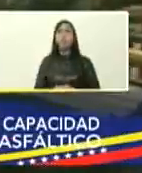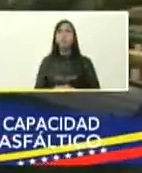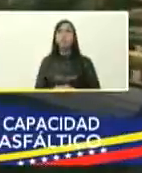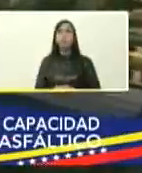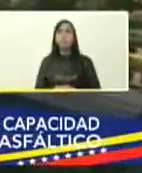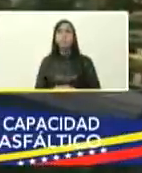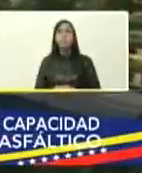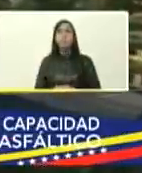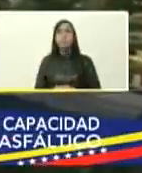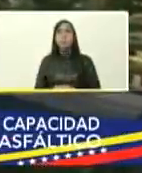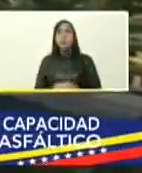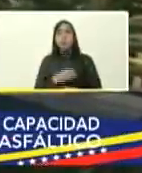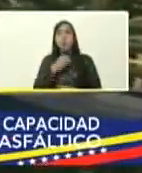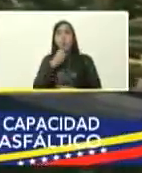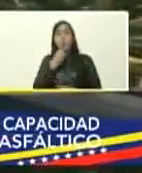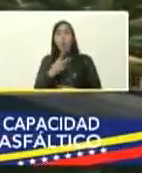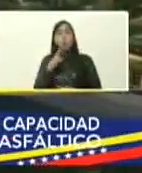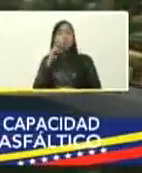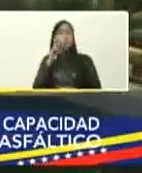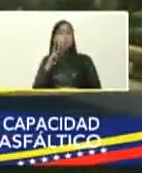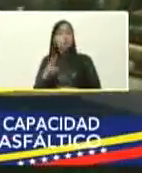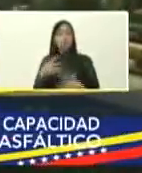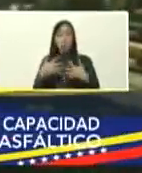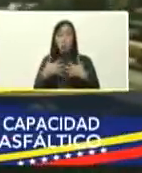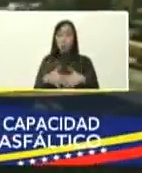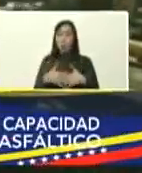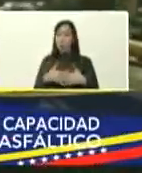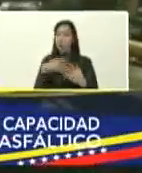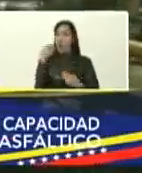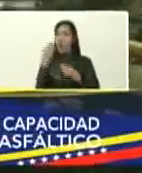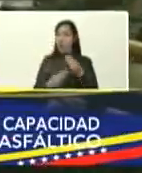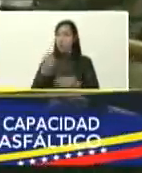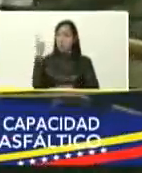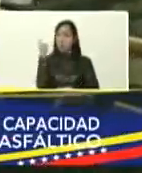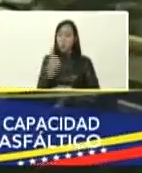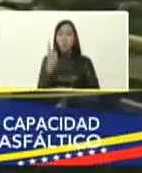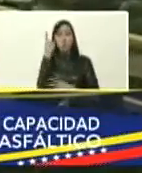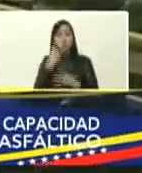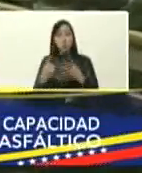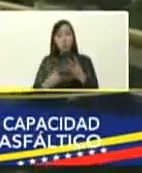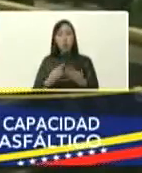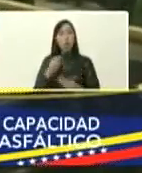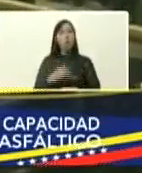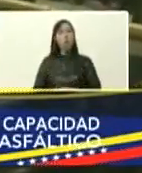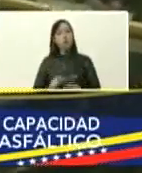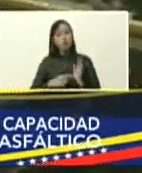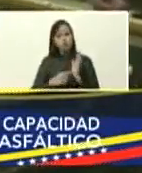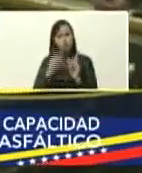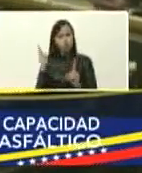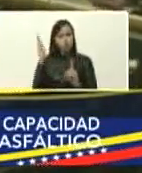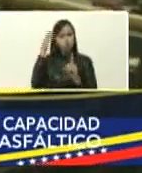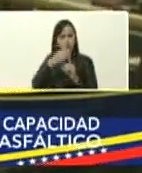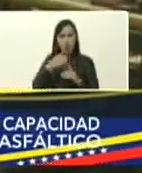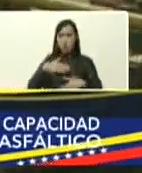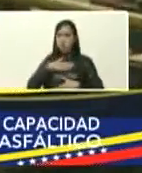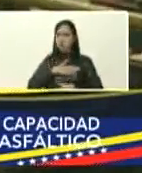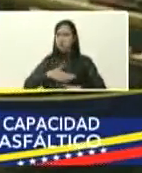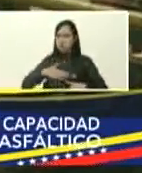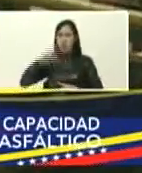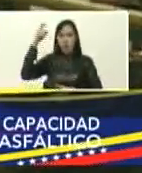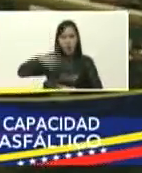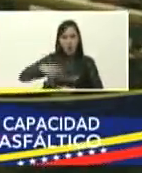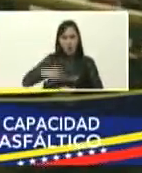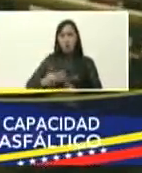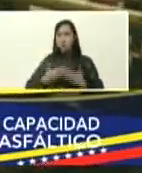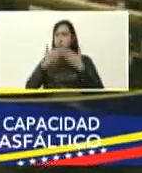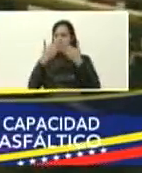Bueno, presidente, como usted puede ver, es una empresa que cumple con varios de los vértices que usted ha dado. Satisfacción de las necesidades en el motor